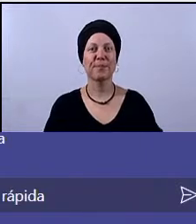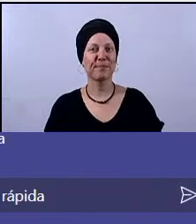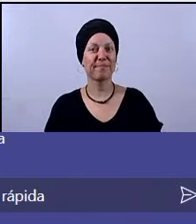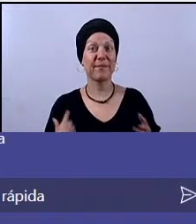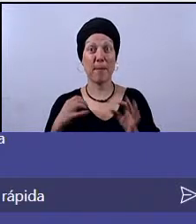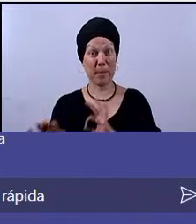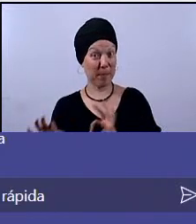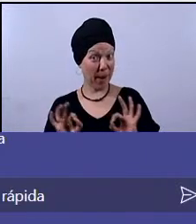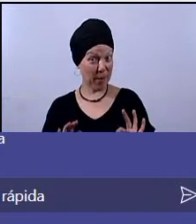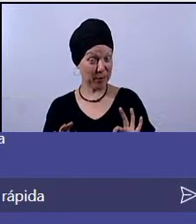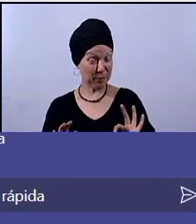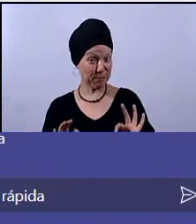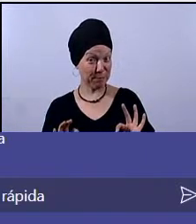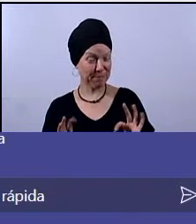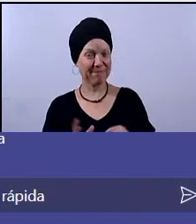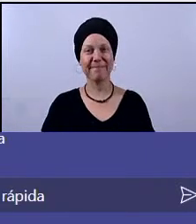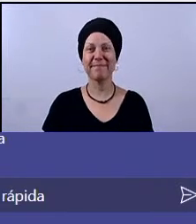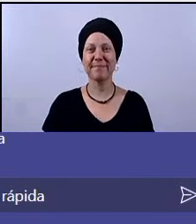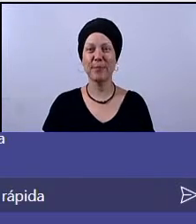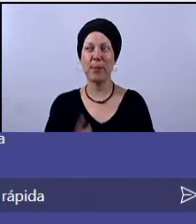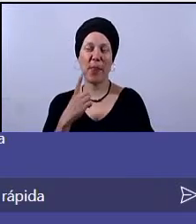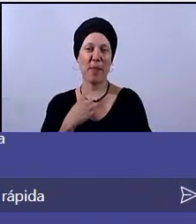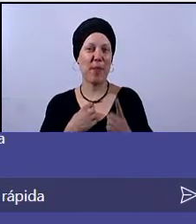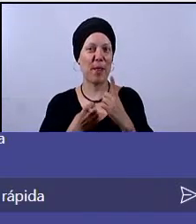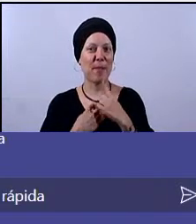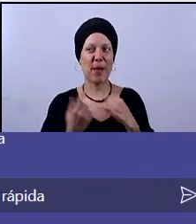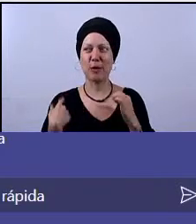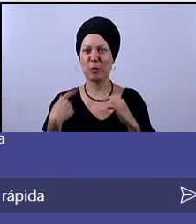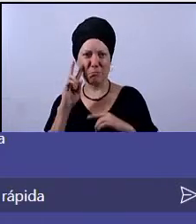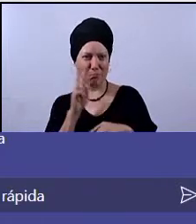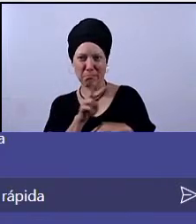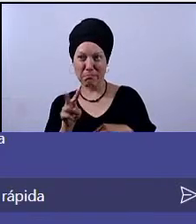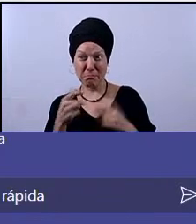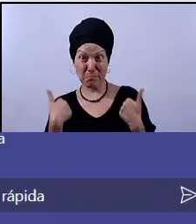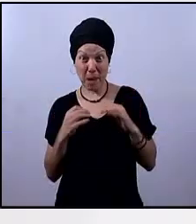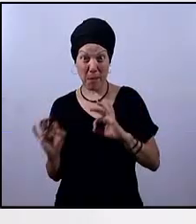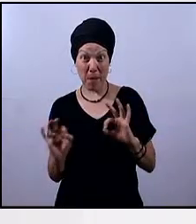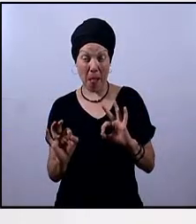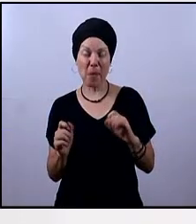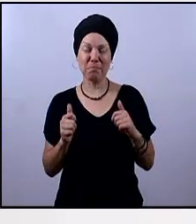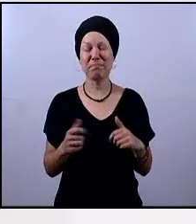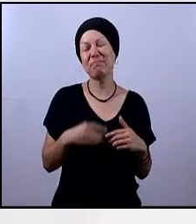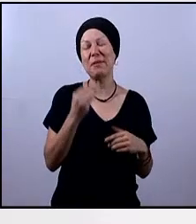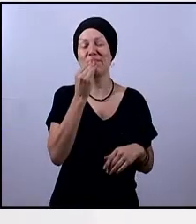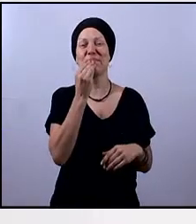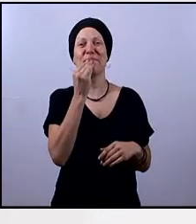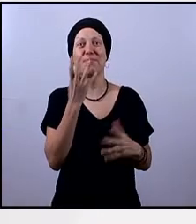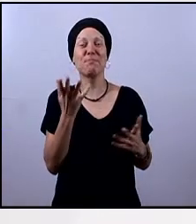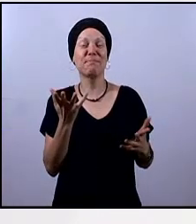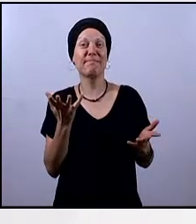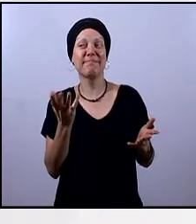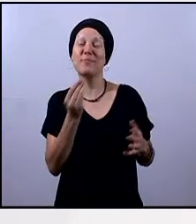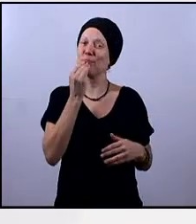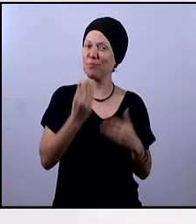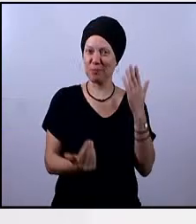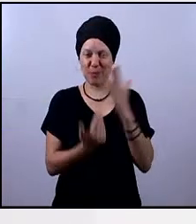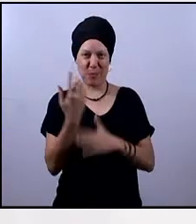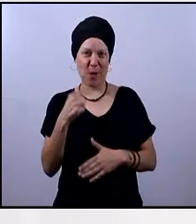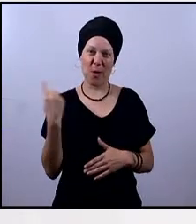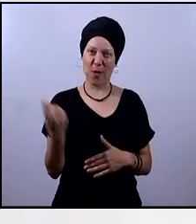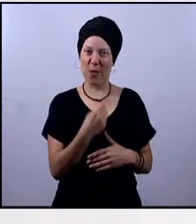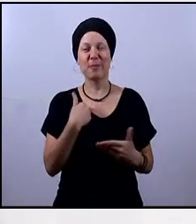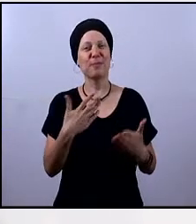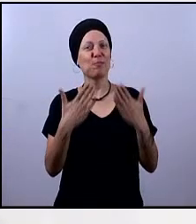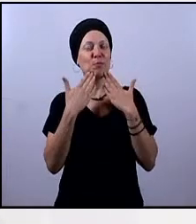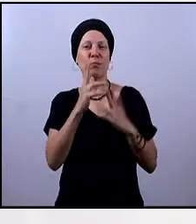¿Estáis preparados? ¿Me vais diciendo? Yo creo que ya, ¿sí? Bueno, pues muy buenos días a todos.